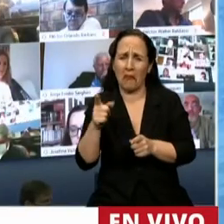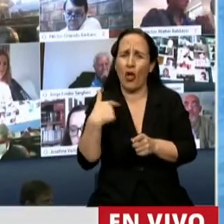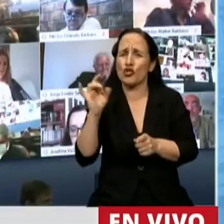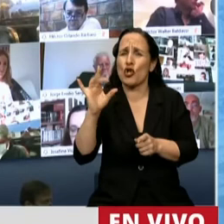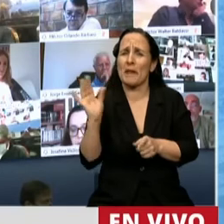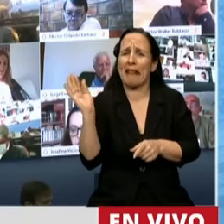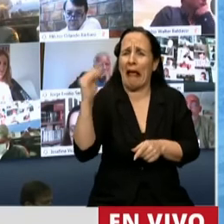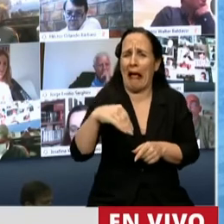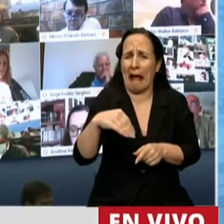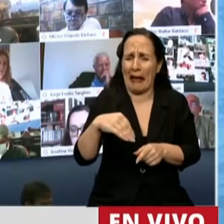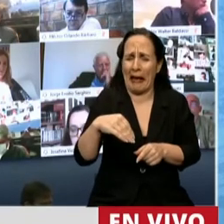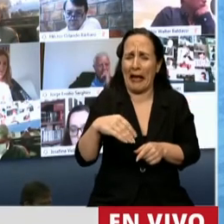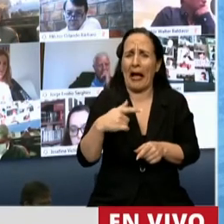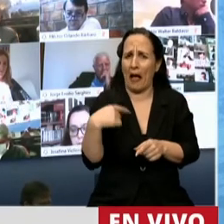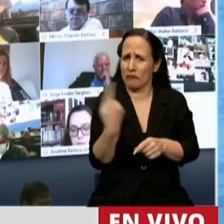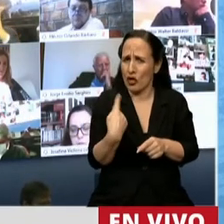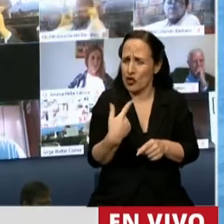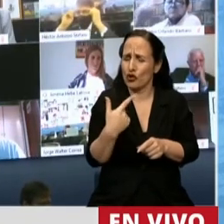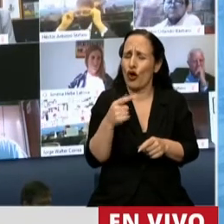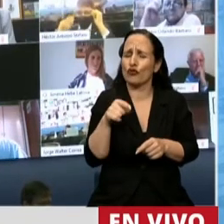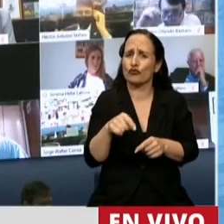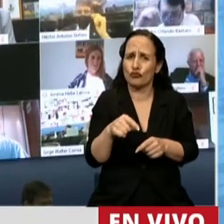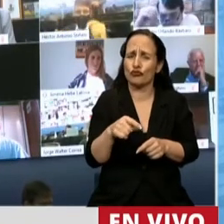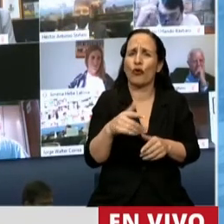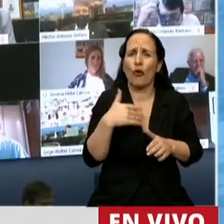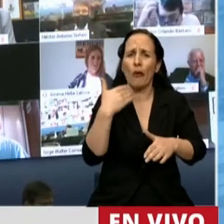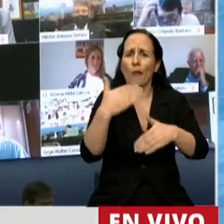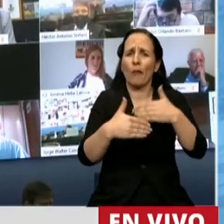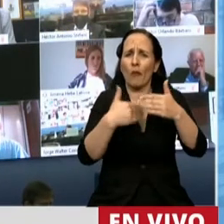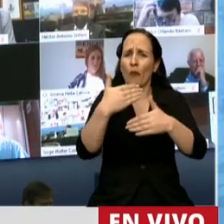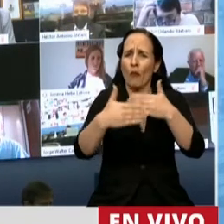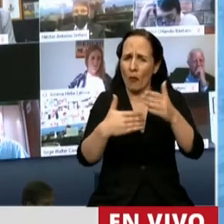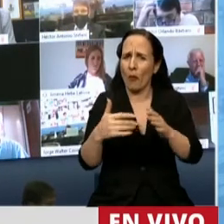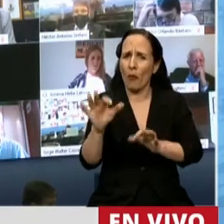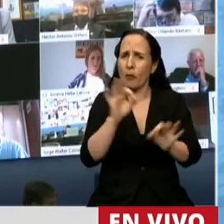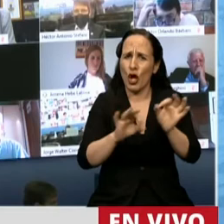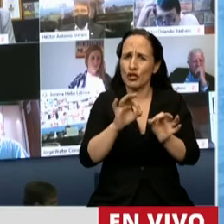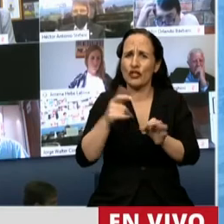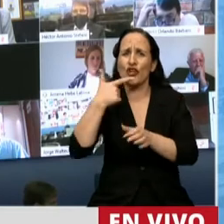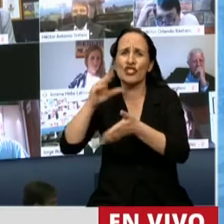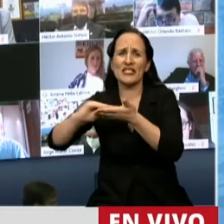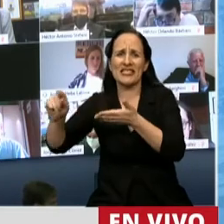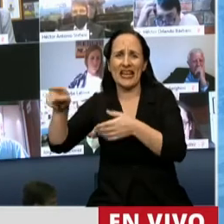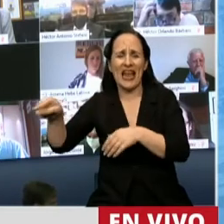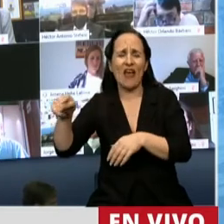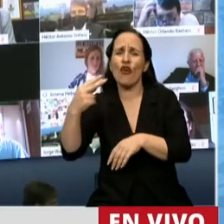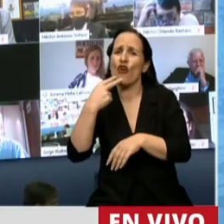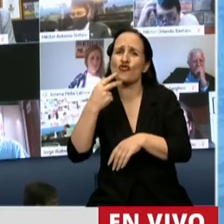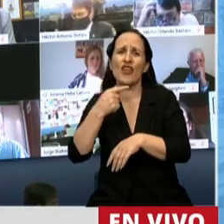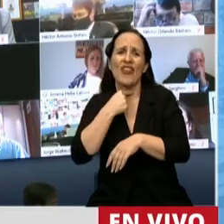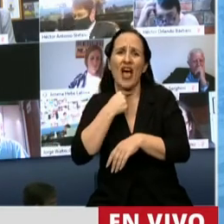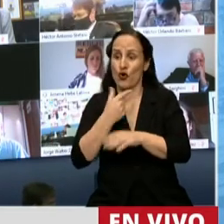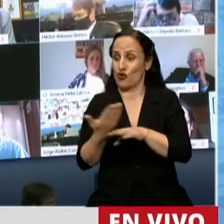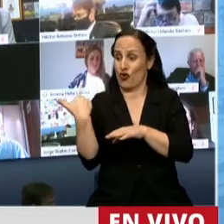que estamos avanzando en este proyecto que ingresó al Senado de la Nación el 11 de